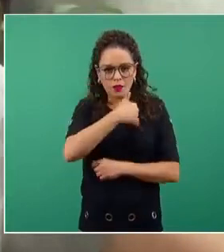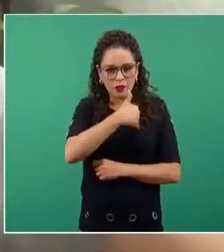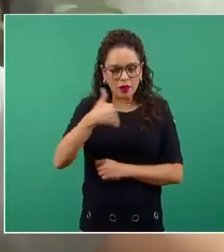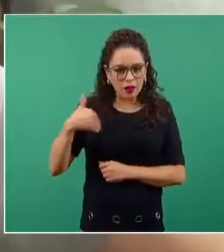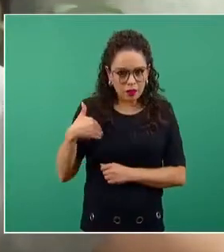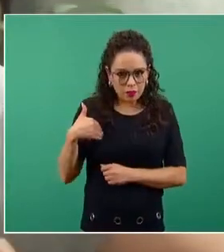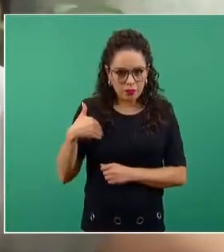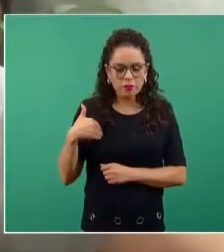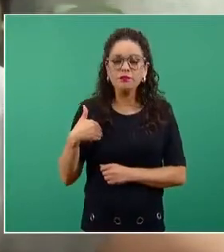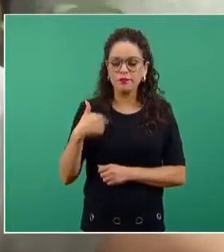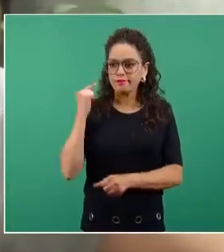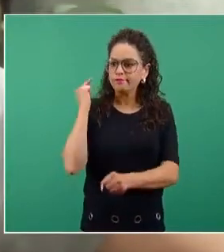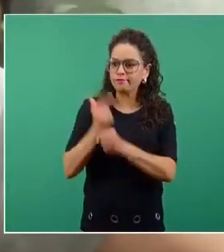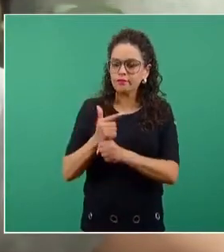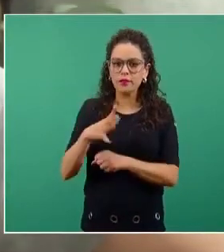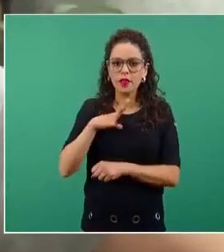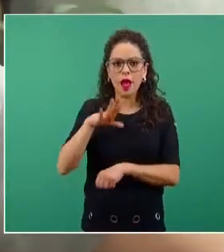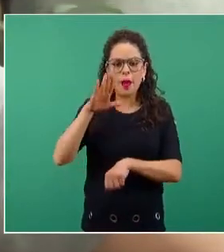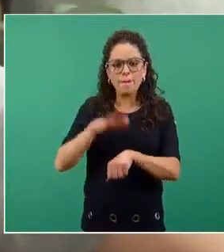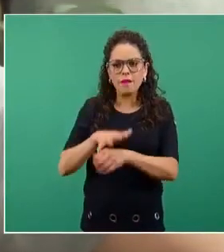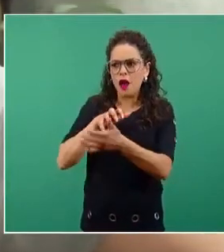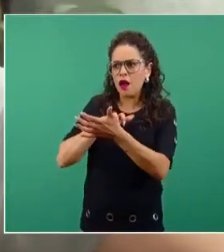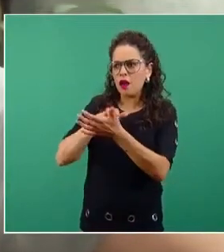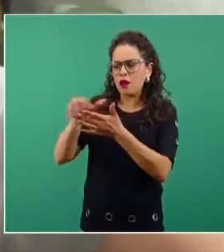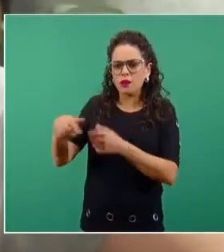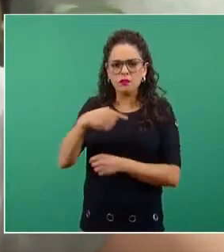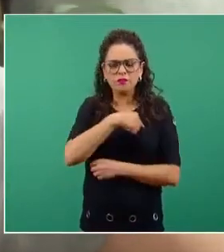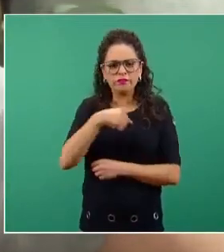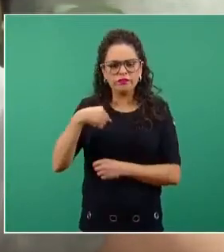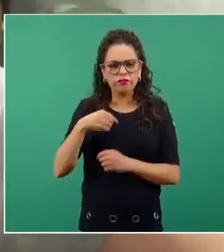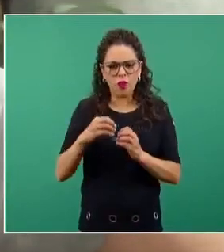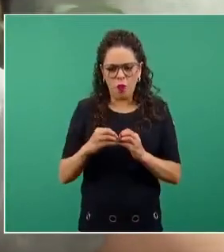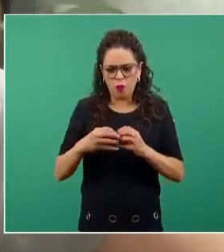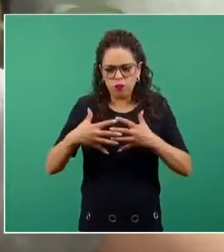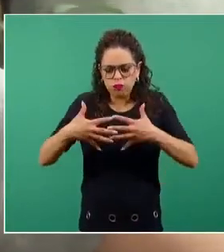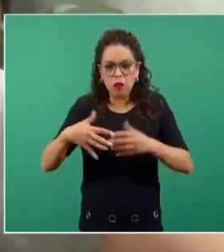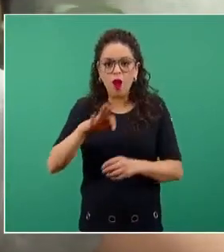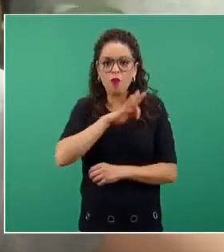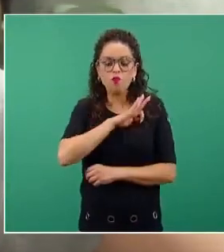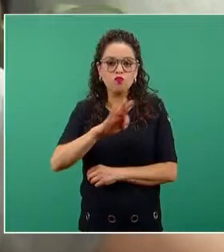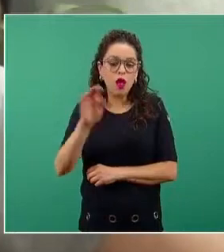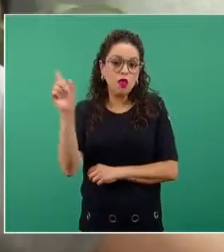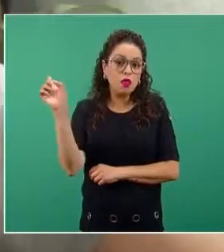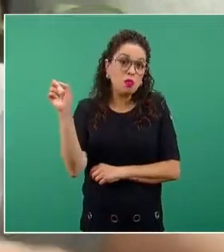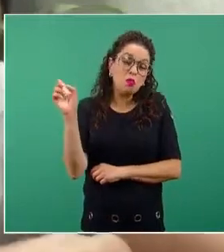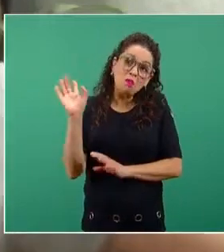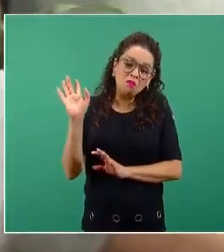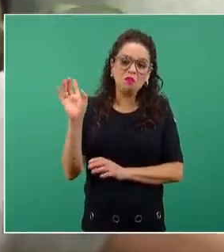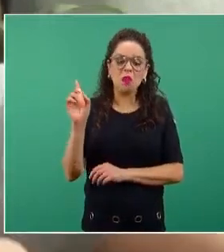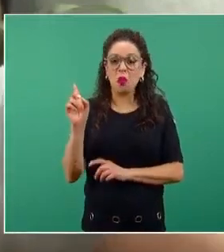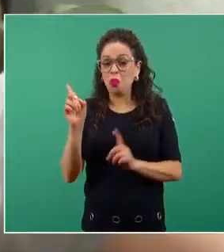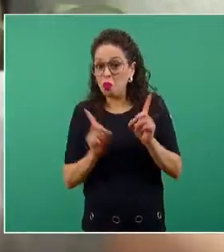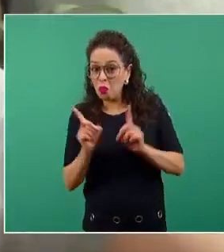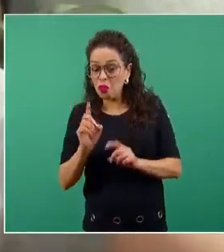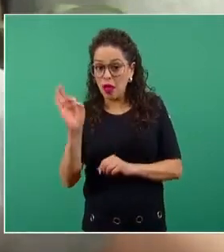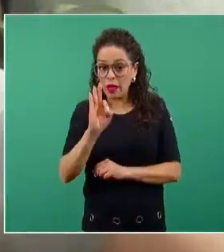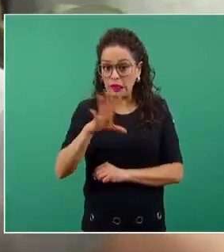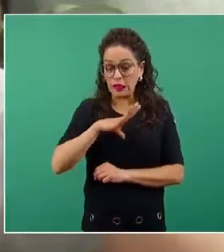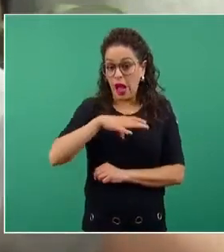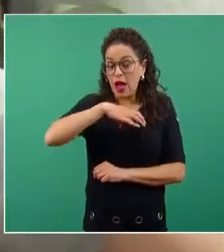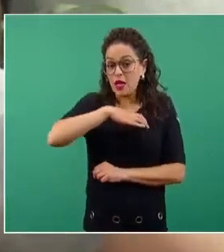este aumento o esta inflamación de los ganglios y con la sospecha de cáncer. Saber entonces si en México, digo, la vacunación es